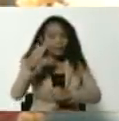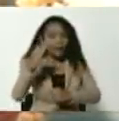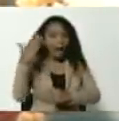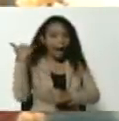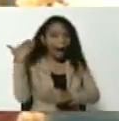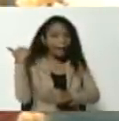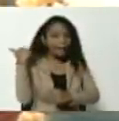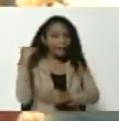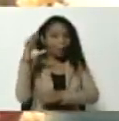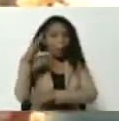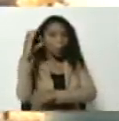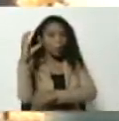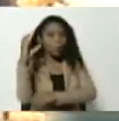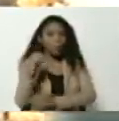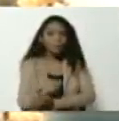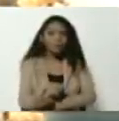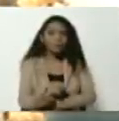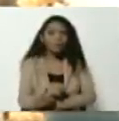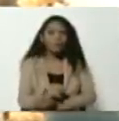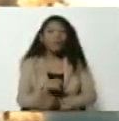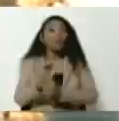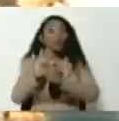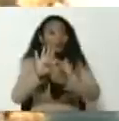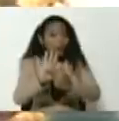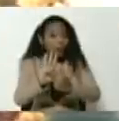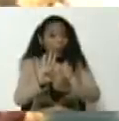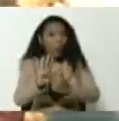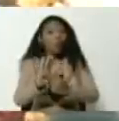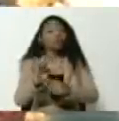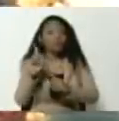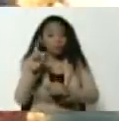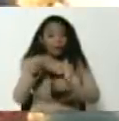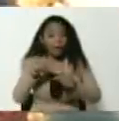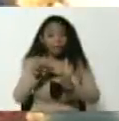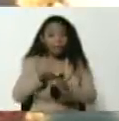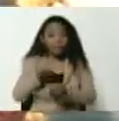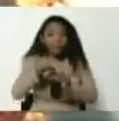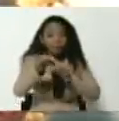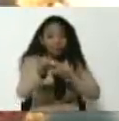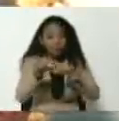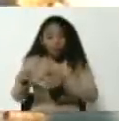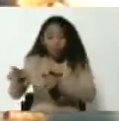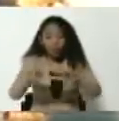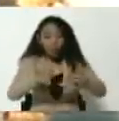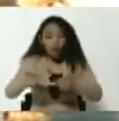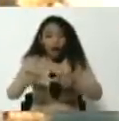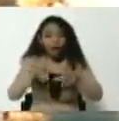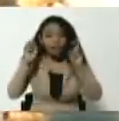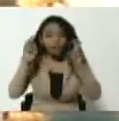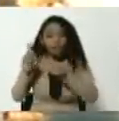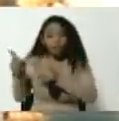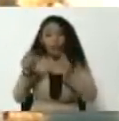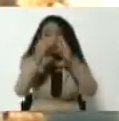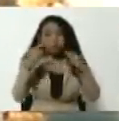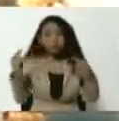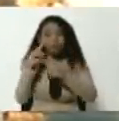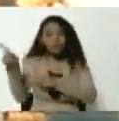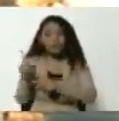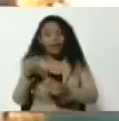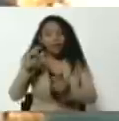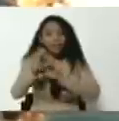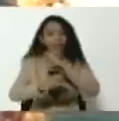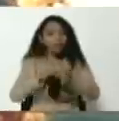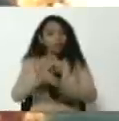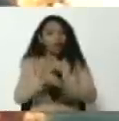en Colombia, mostramos incluso las coordenadas de localización de esos campamentos, los medios de comunicación internacional